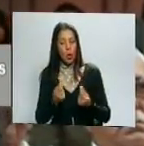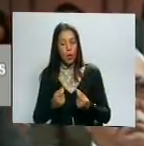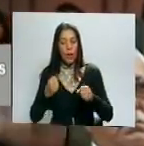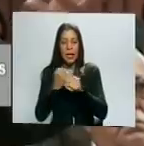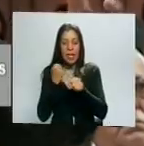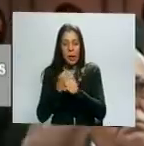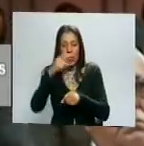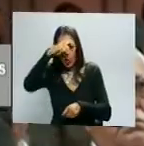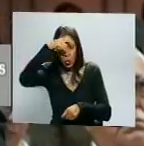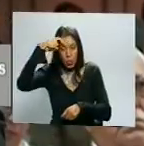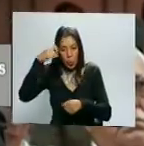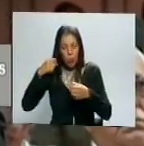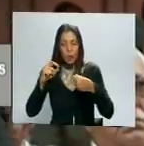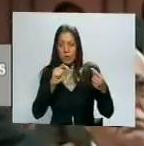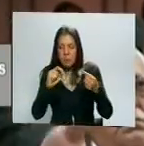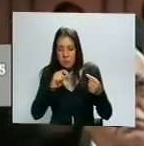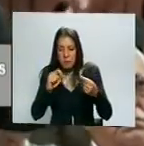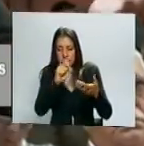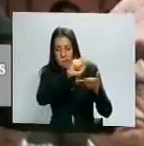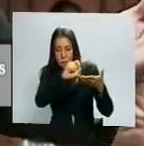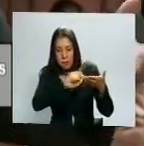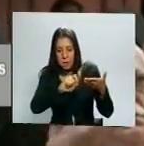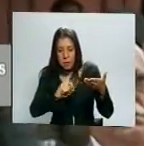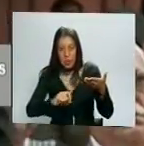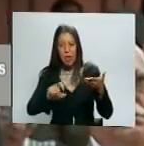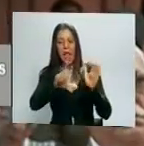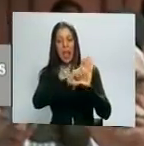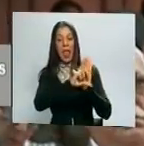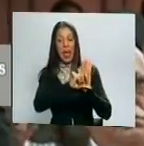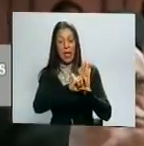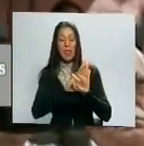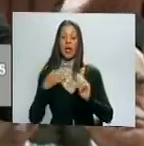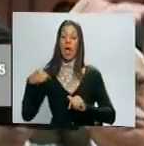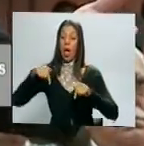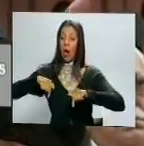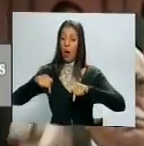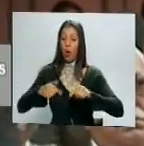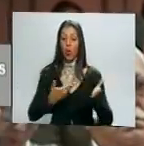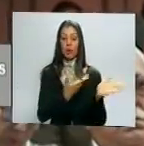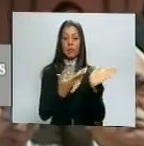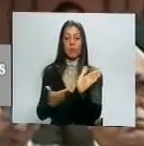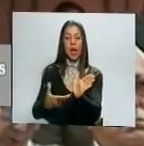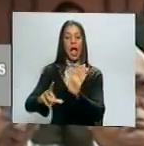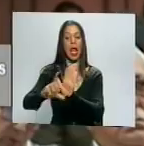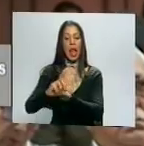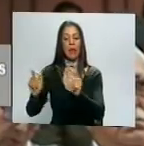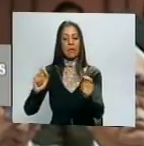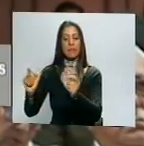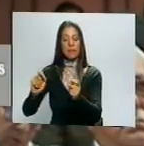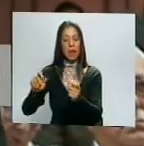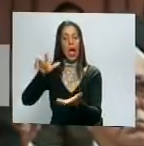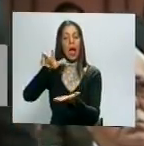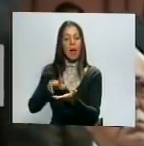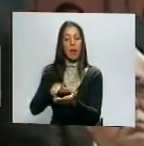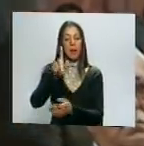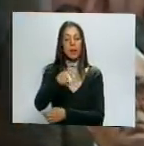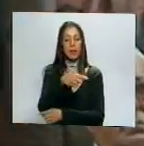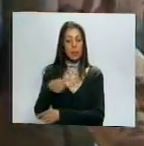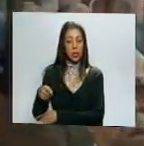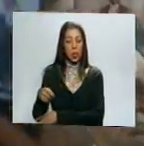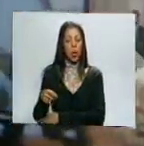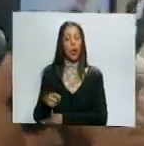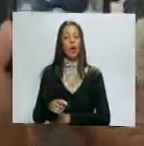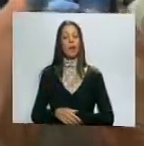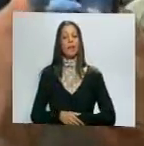arduamente para llevar a cabo lo que estamos haciendo y hoy la aprobación de esta ley. Yo los